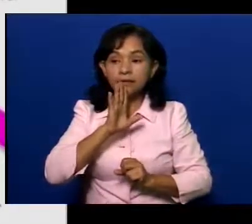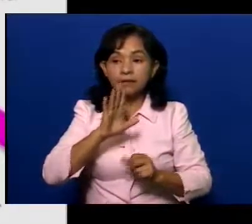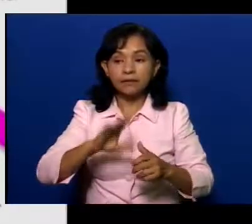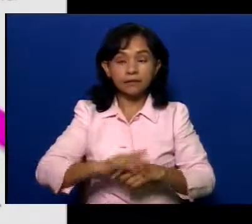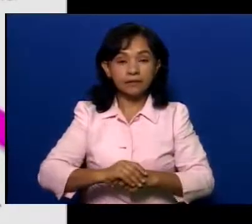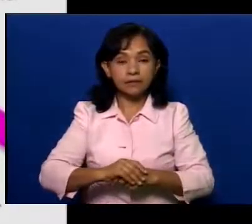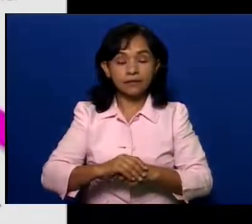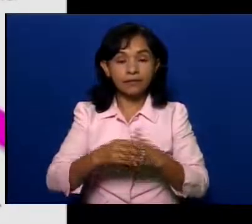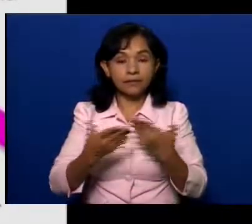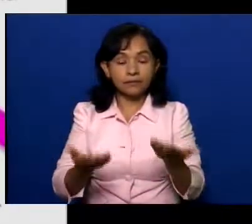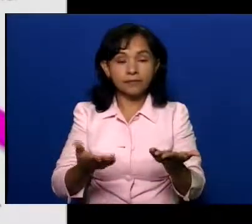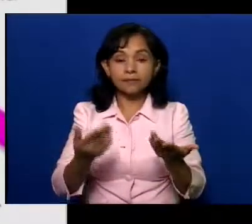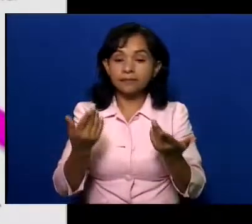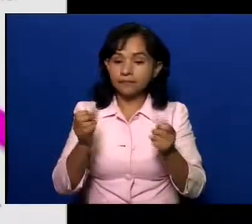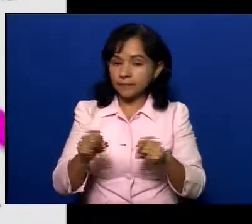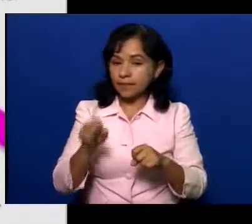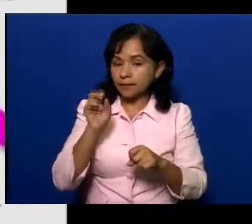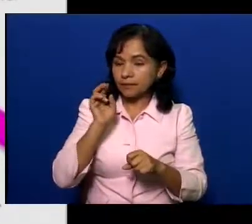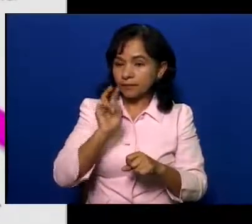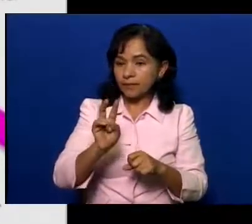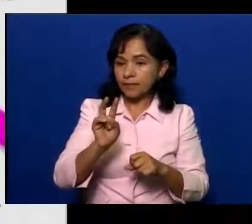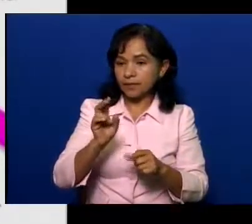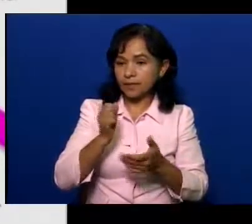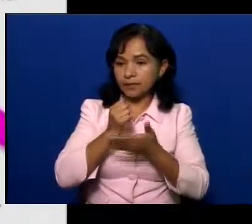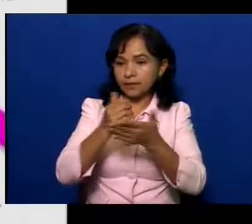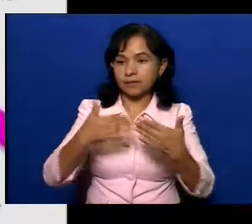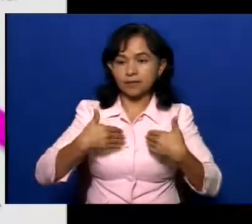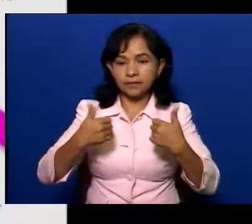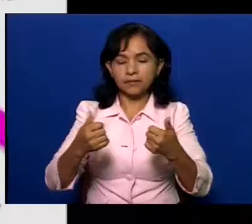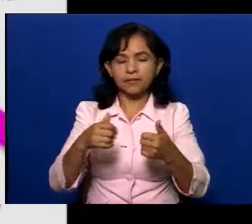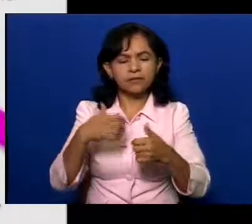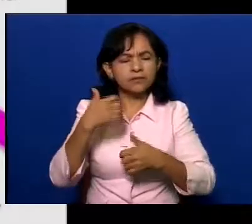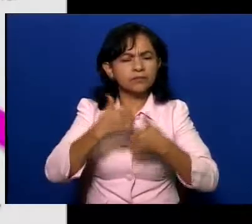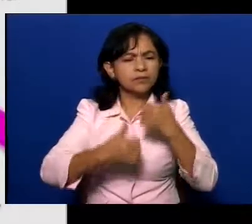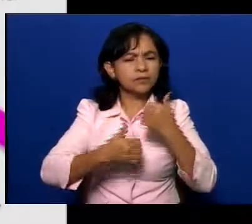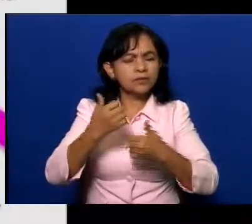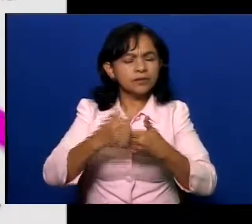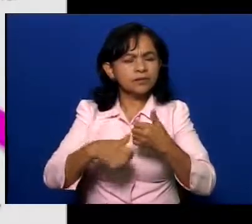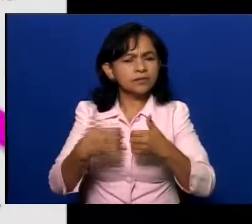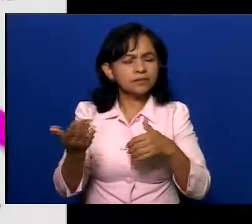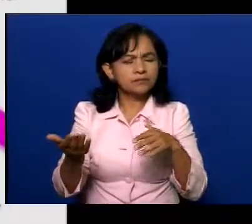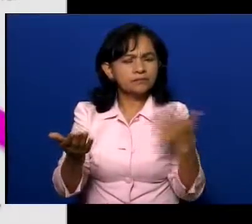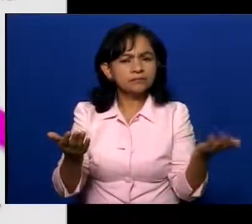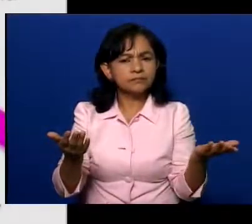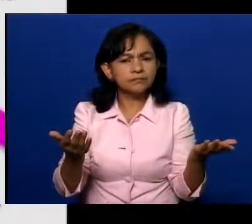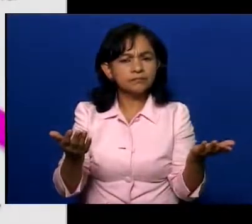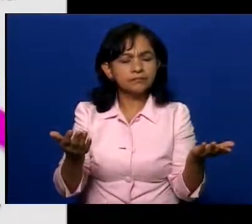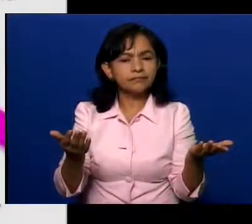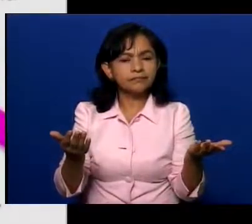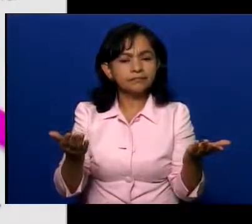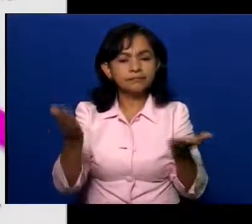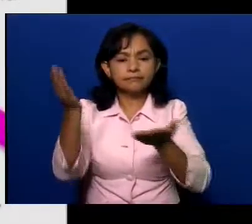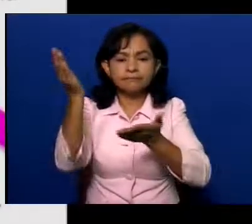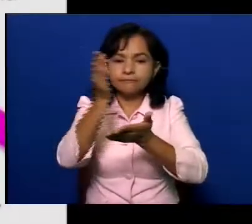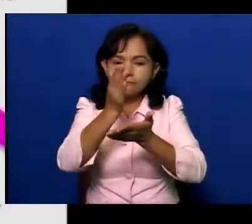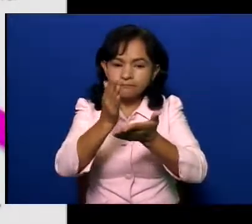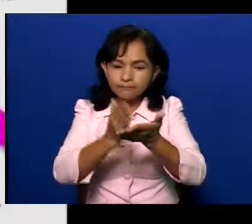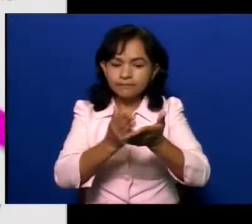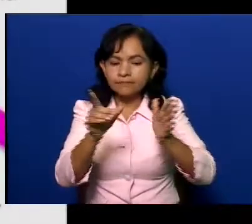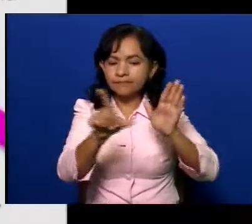contempla un artículo precisamente que está vinculado con enfermedades de alto costo.